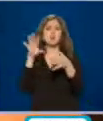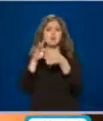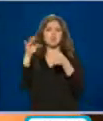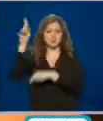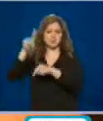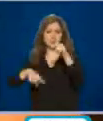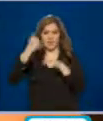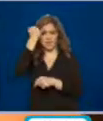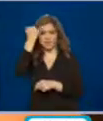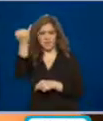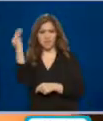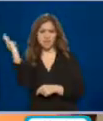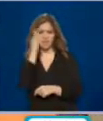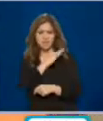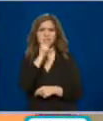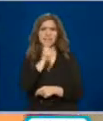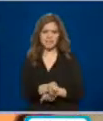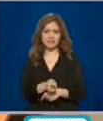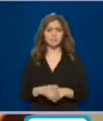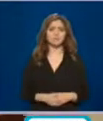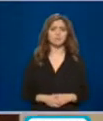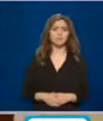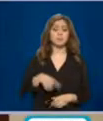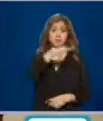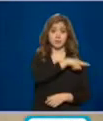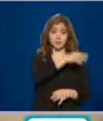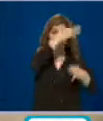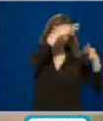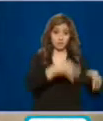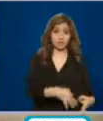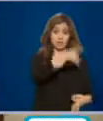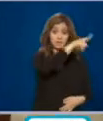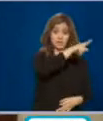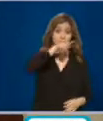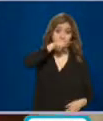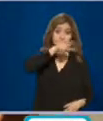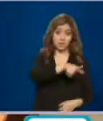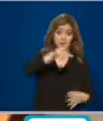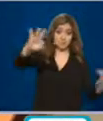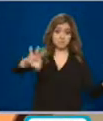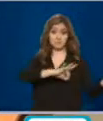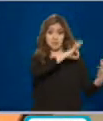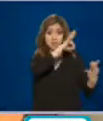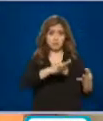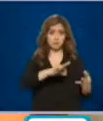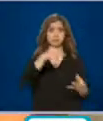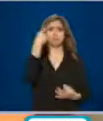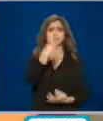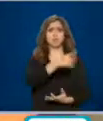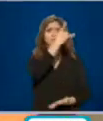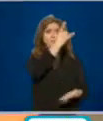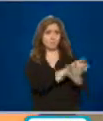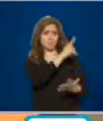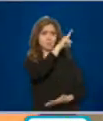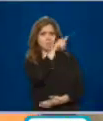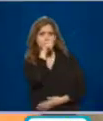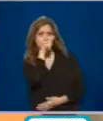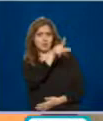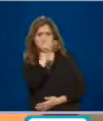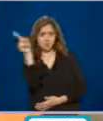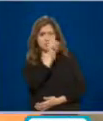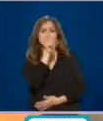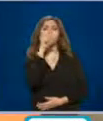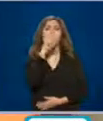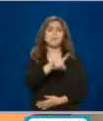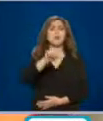mitos? Uno de esos mitos precisamente es el origen jalisciense único del mariachi, ¿no? El mariachi no solamente era de Jalisco, sino